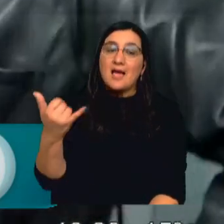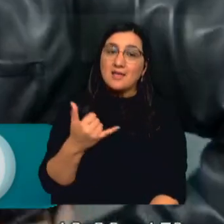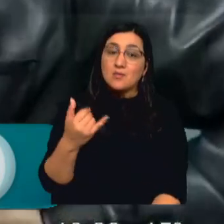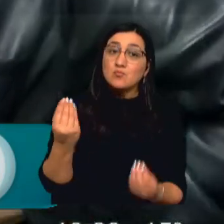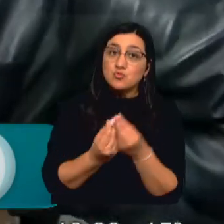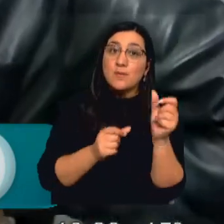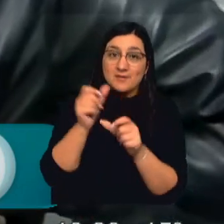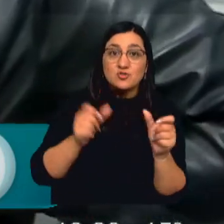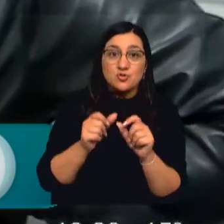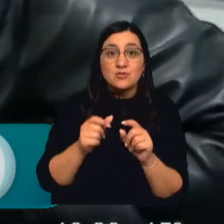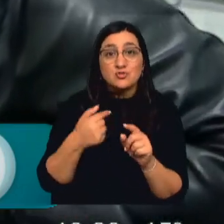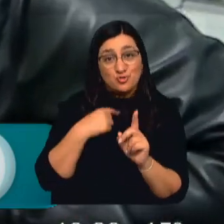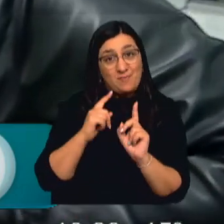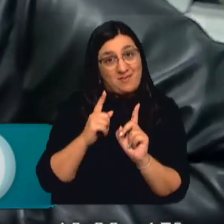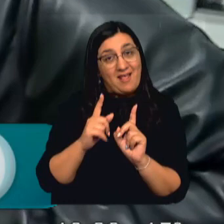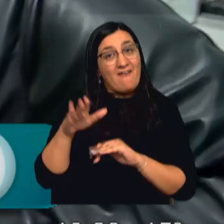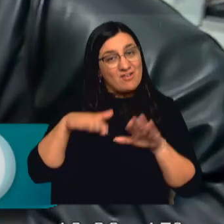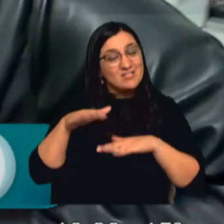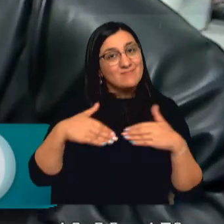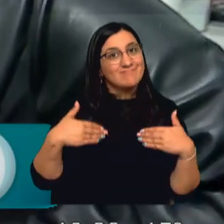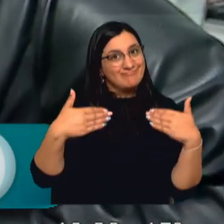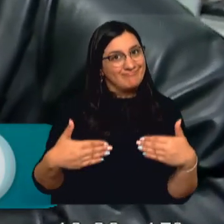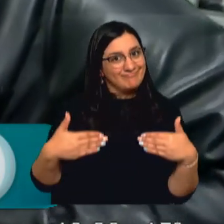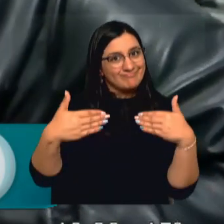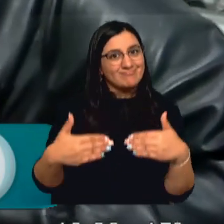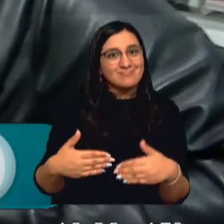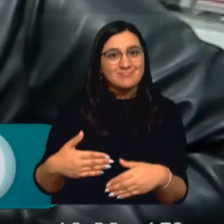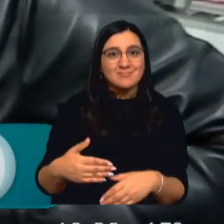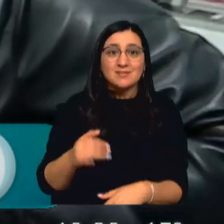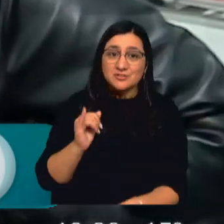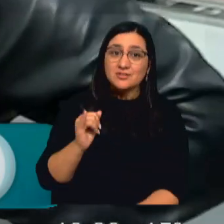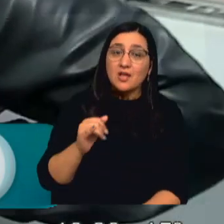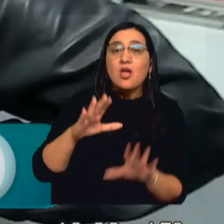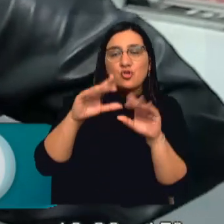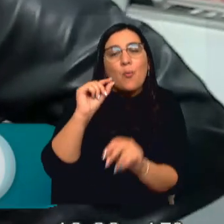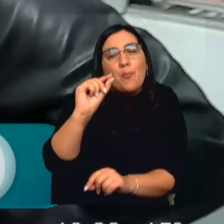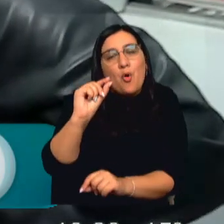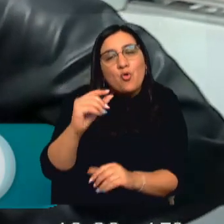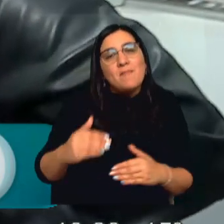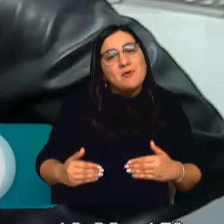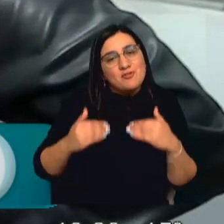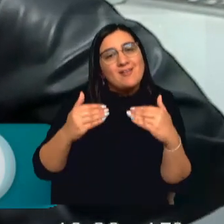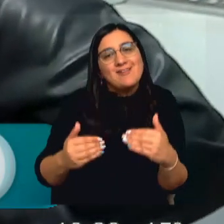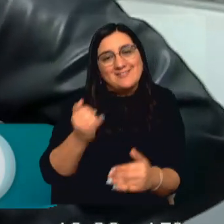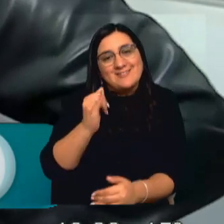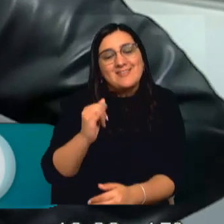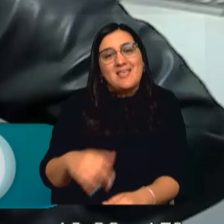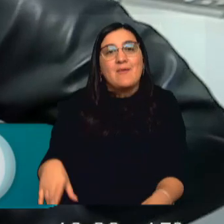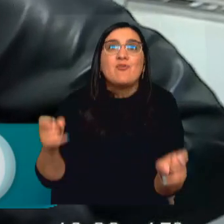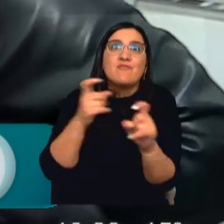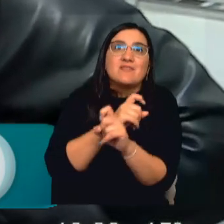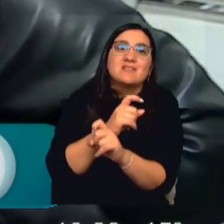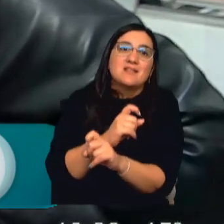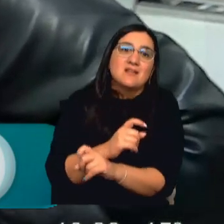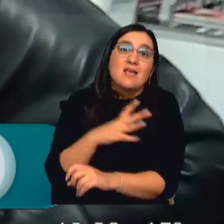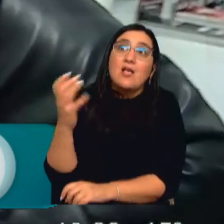mucha gente que hace eso, ¿no? Yo incluido, ¿eh? Así que no... no, no te creo. Sí, sí, todos tenemos un poco ese factor. Es